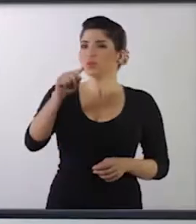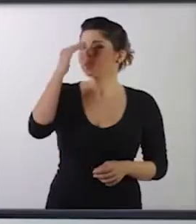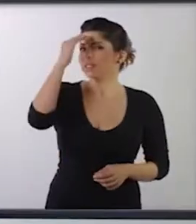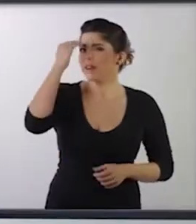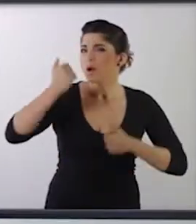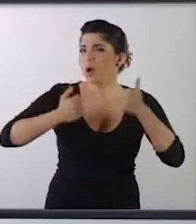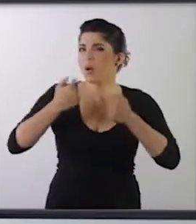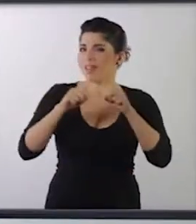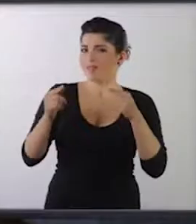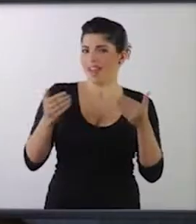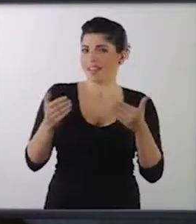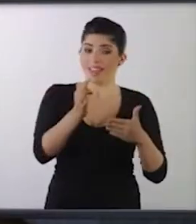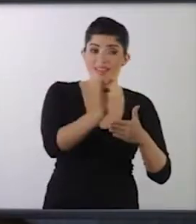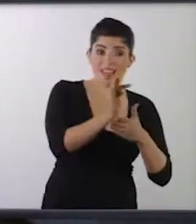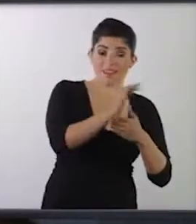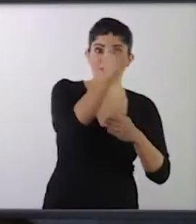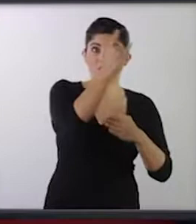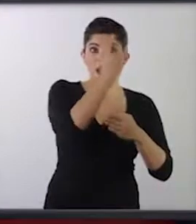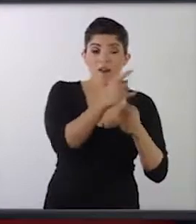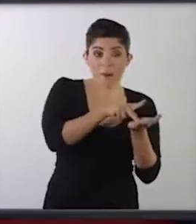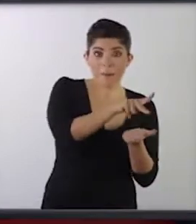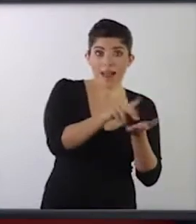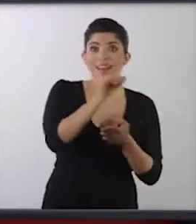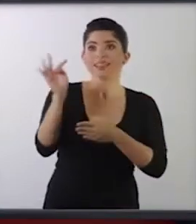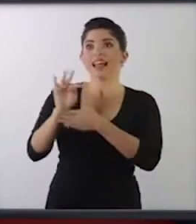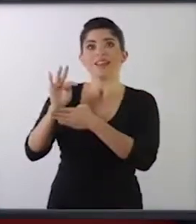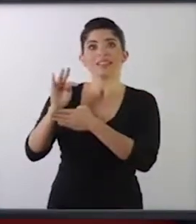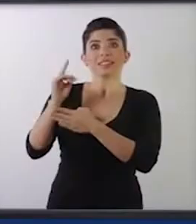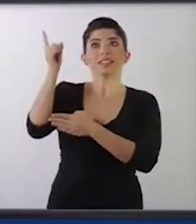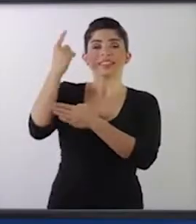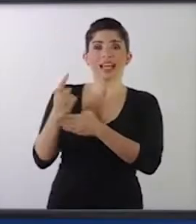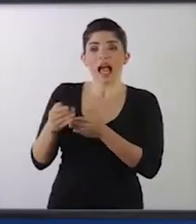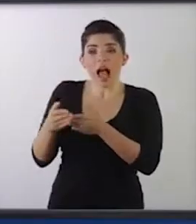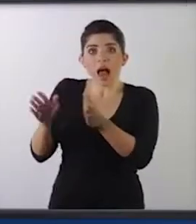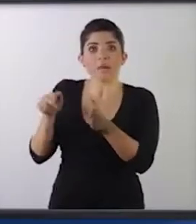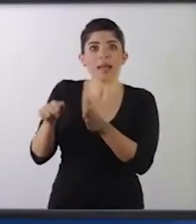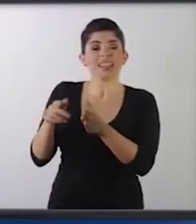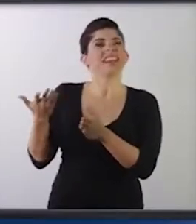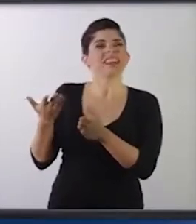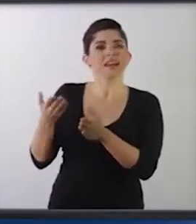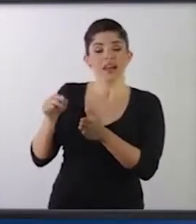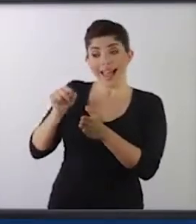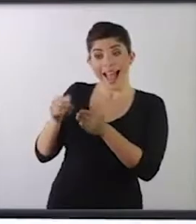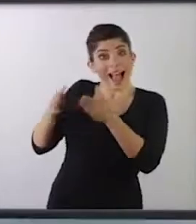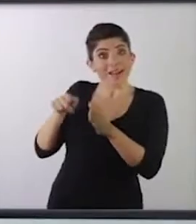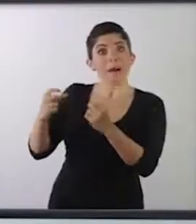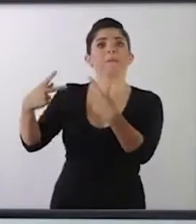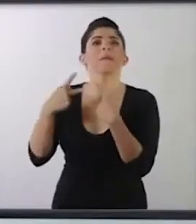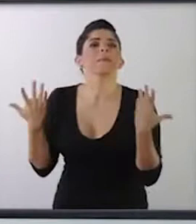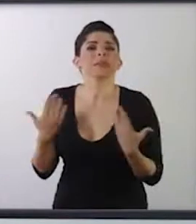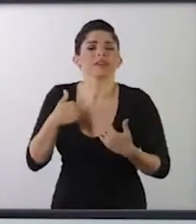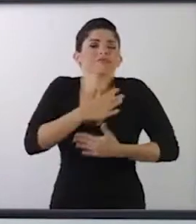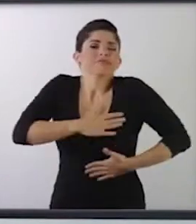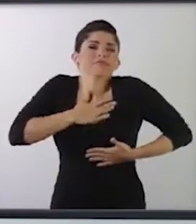¿Sabes cuál es la diferencia entre la televisión digital de pago y la televisión digital abierta? Que la televisión digital abierta te permite disfrutar de los